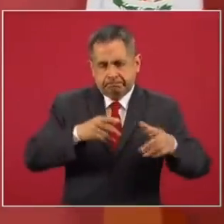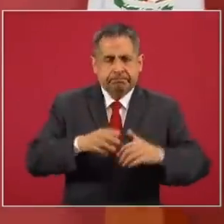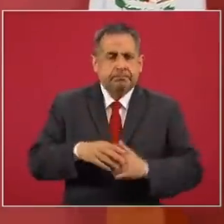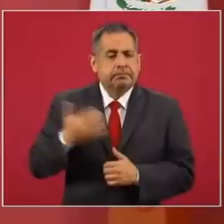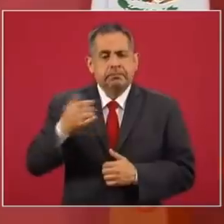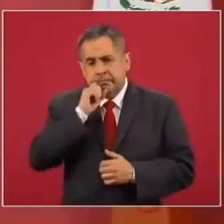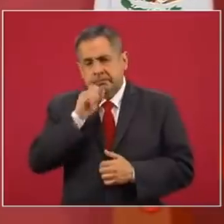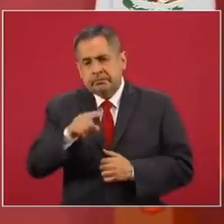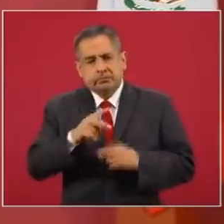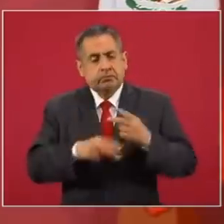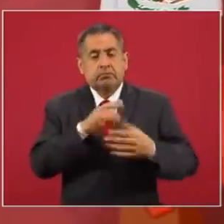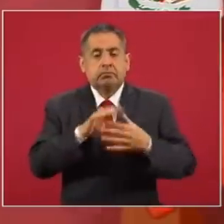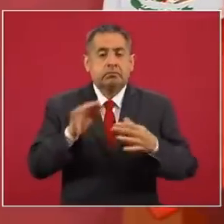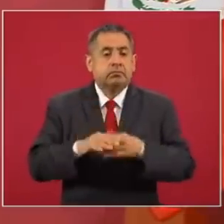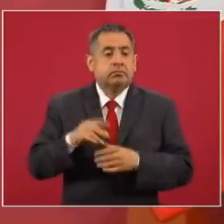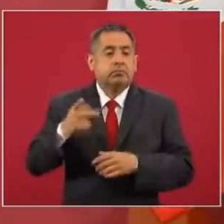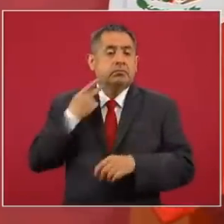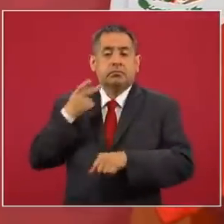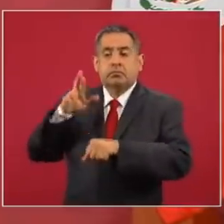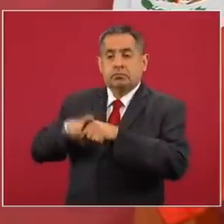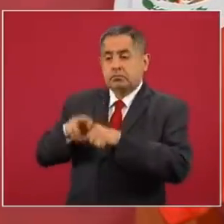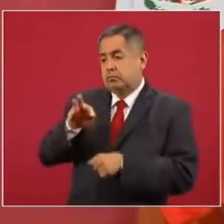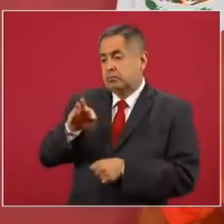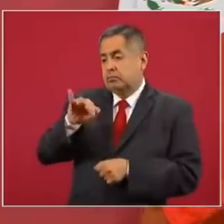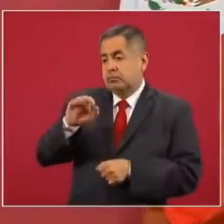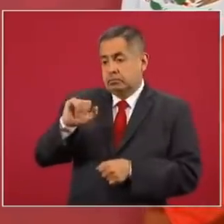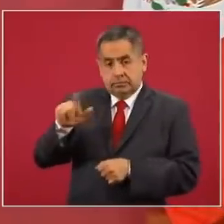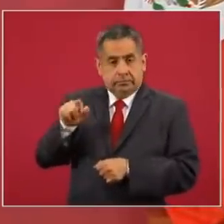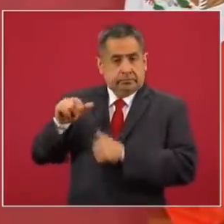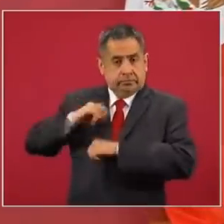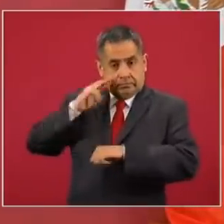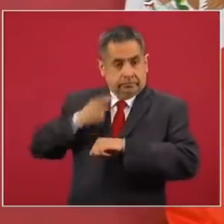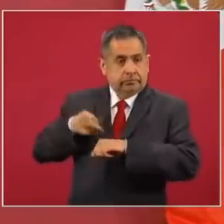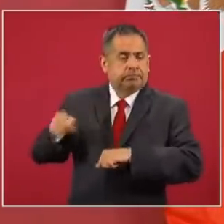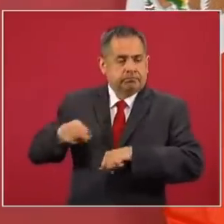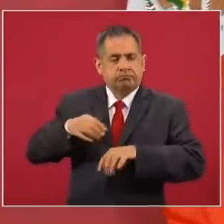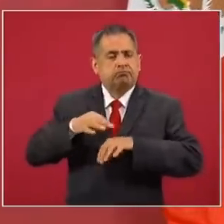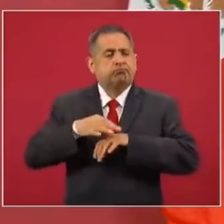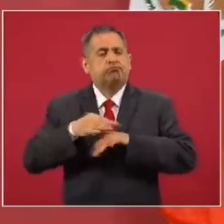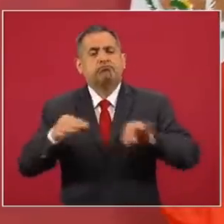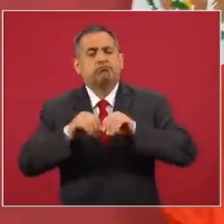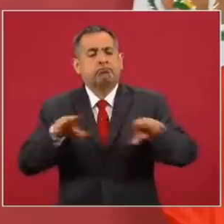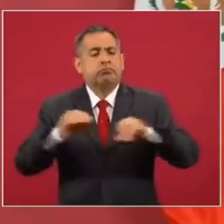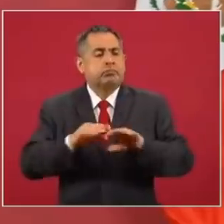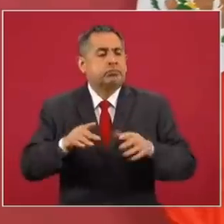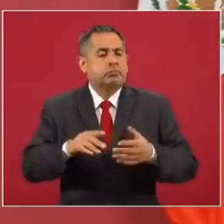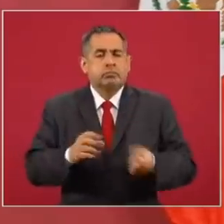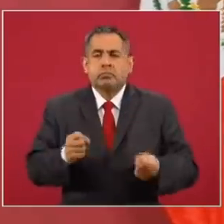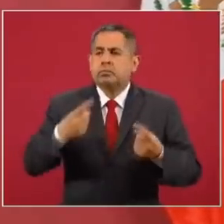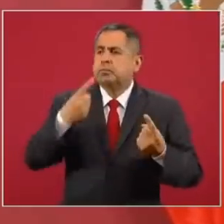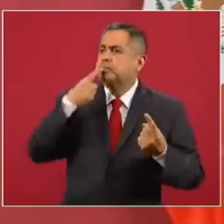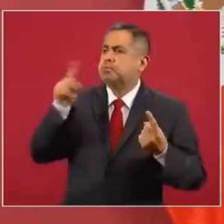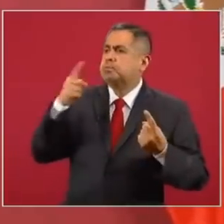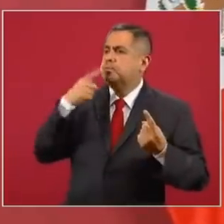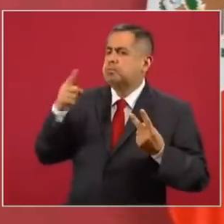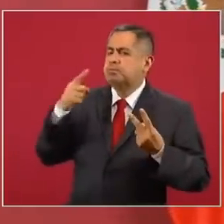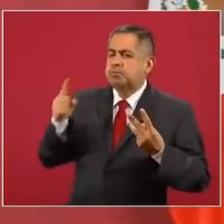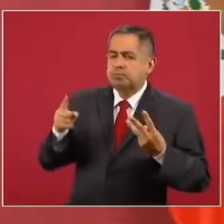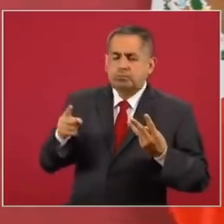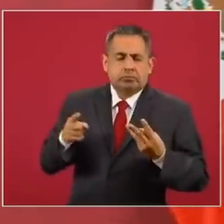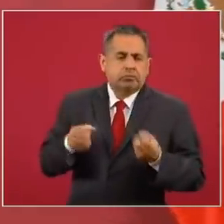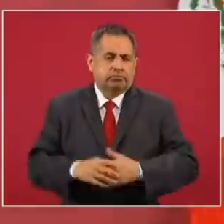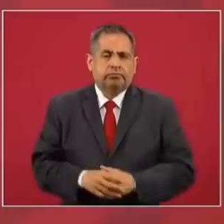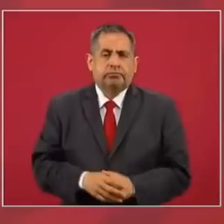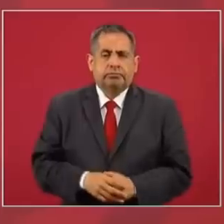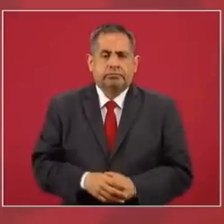que el procurador fiscal les dé a conocer cuántas denuncias se han